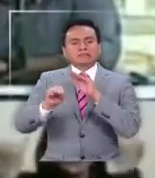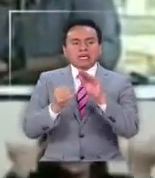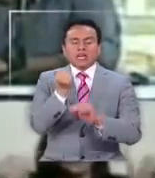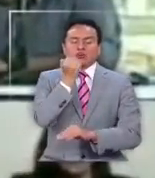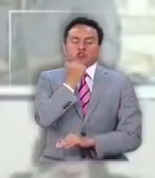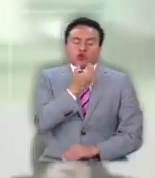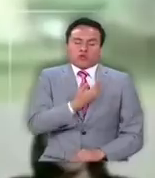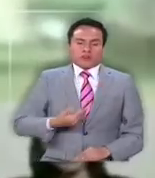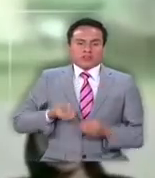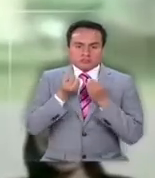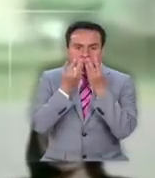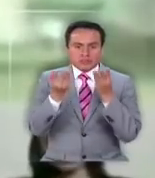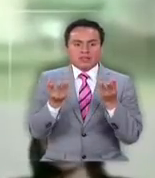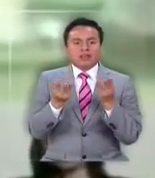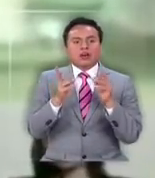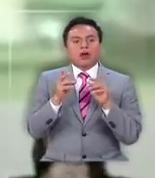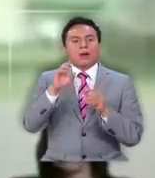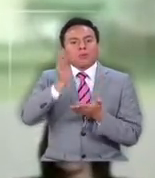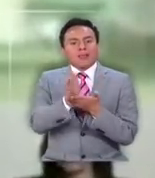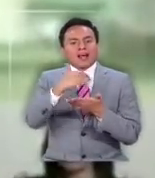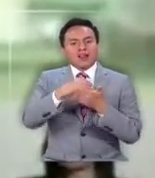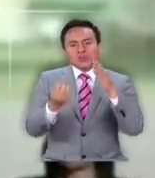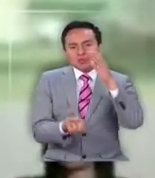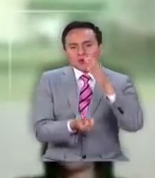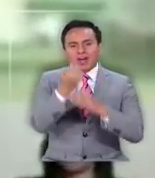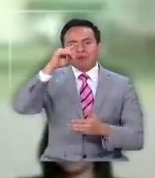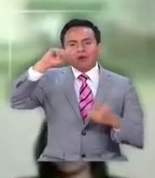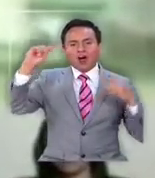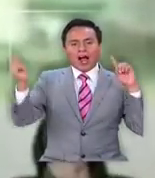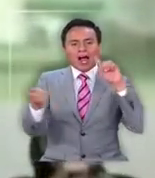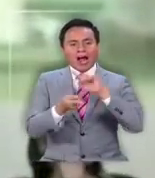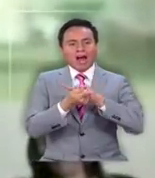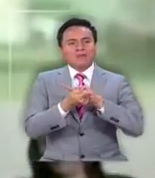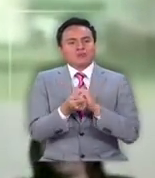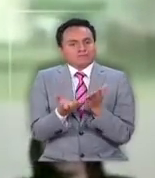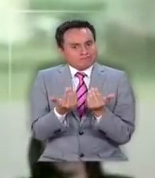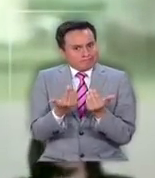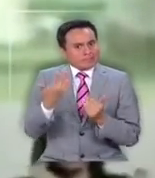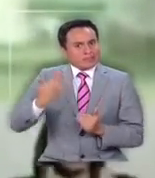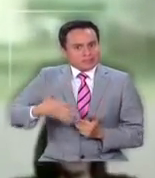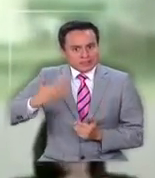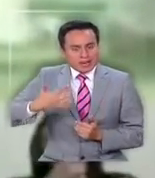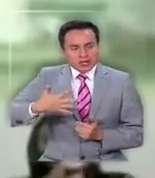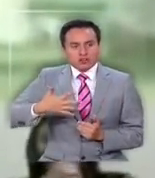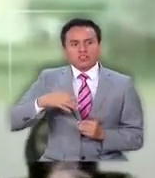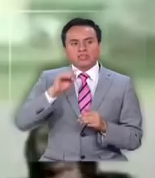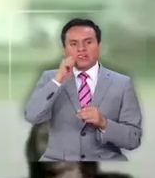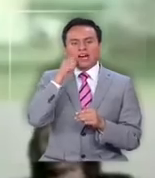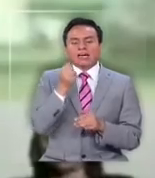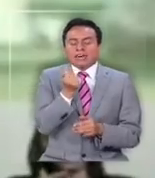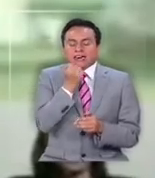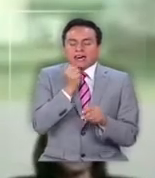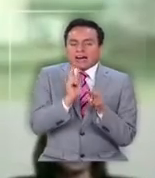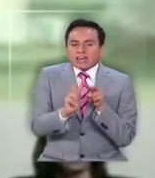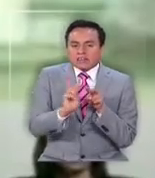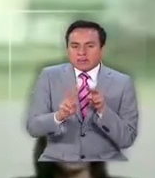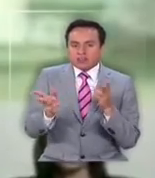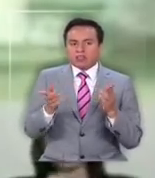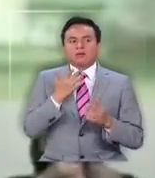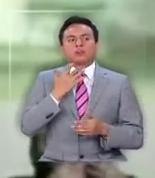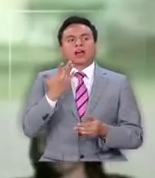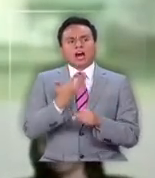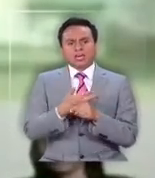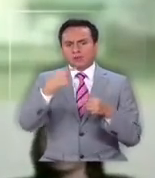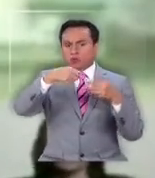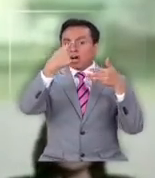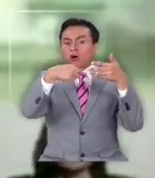de su gobierno. Un plan nuevo de cambios necesarios y de rectificaciones, porque hay